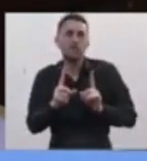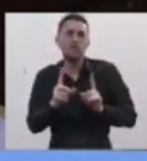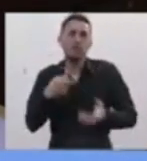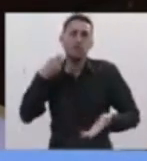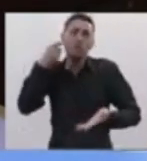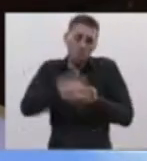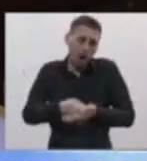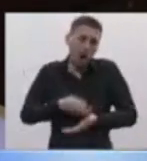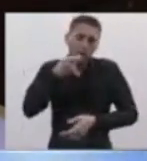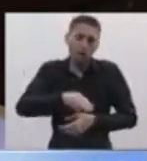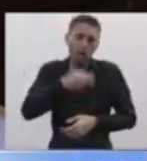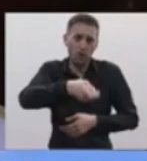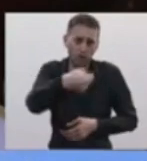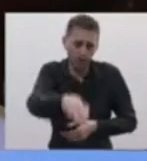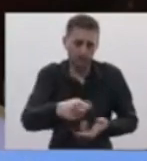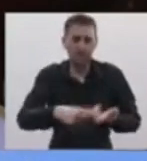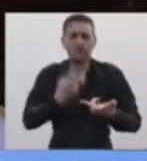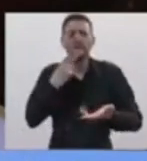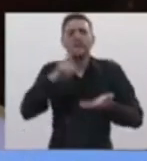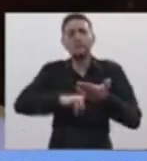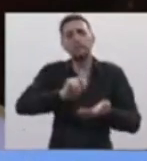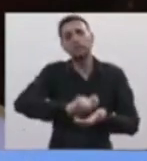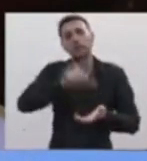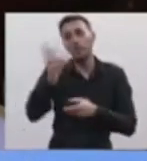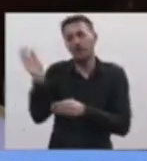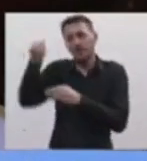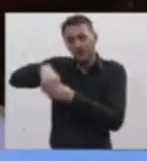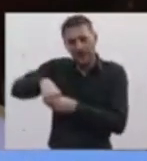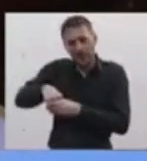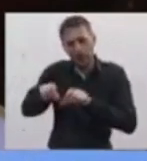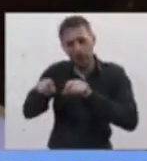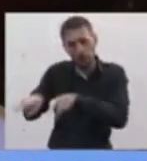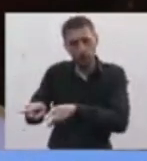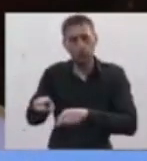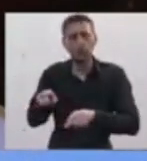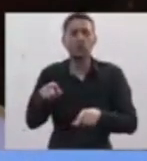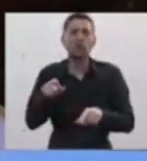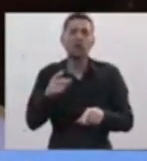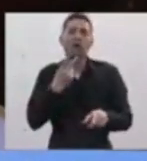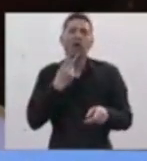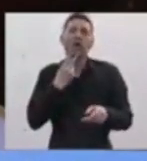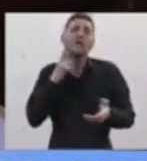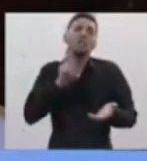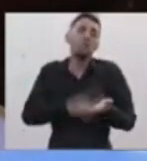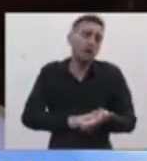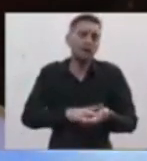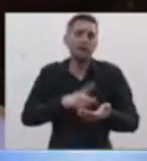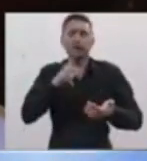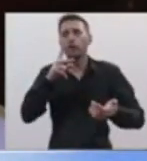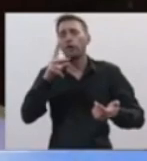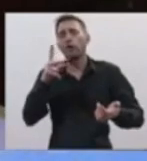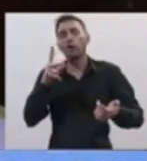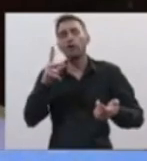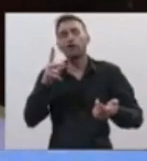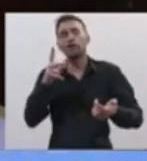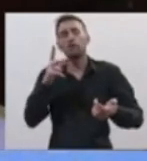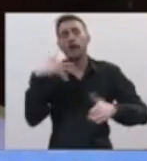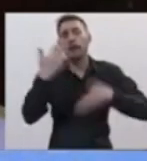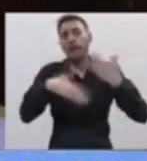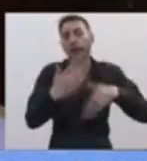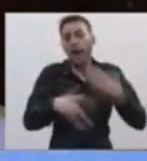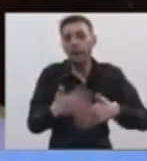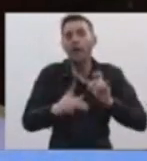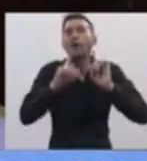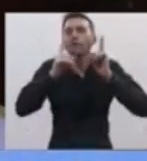pago de aranceles se subieron impuestos internos se subieron se hicieron de manera diferencia en los impuestos al juego y